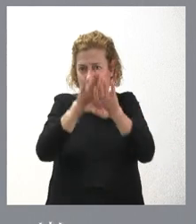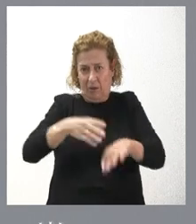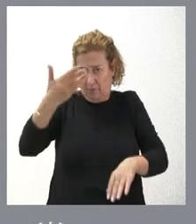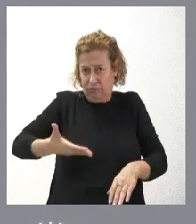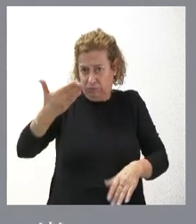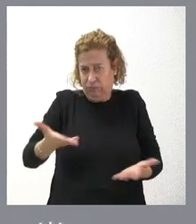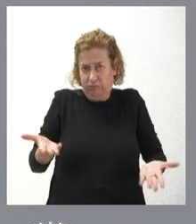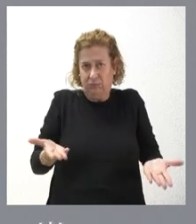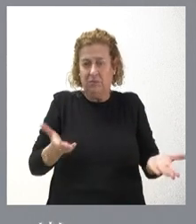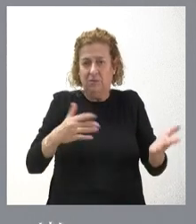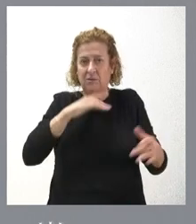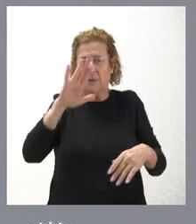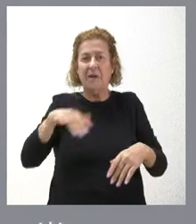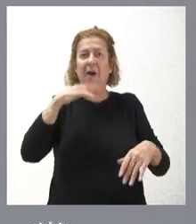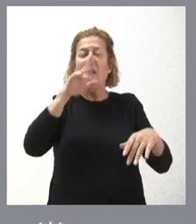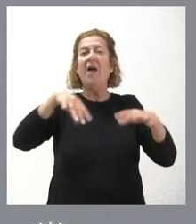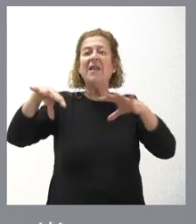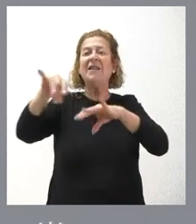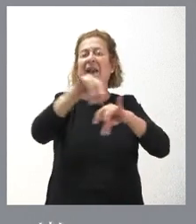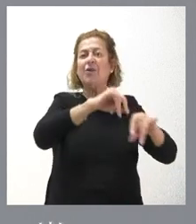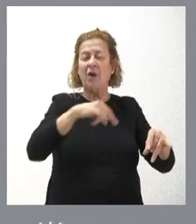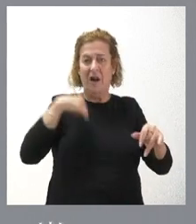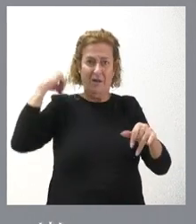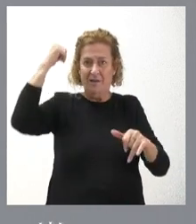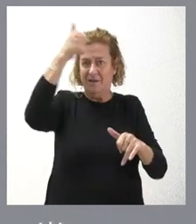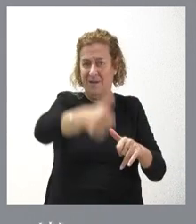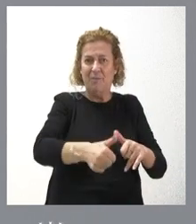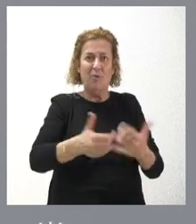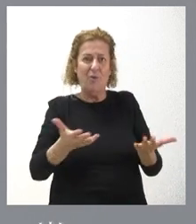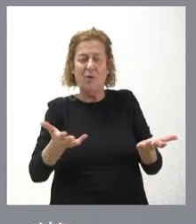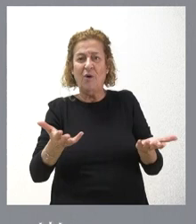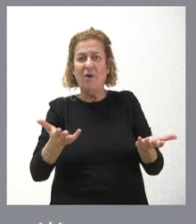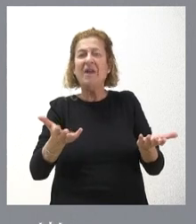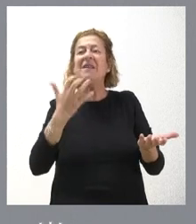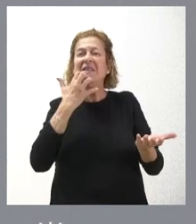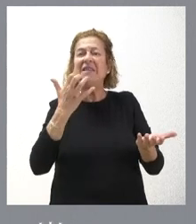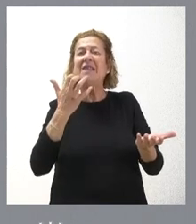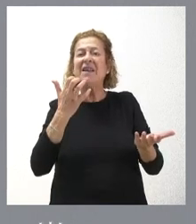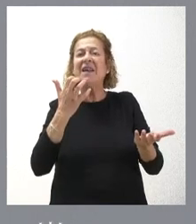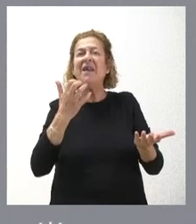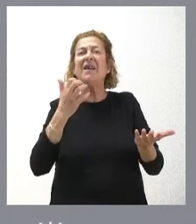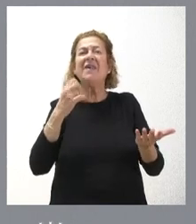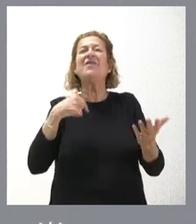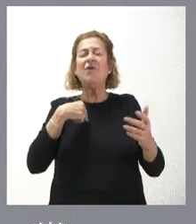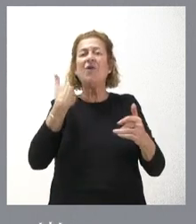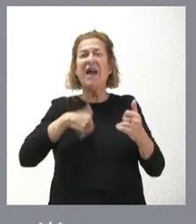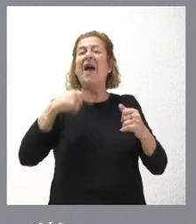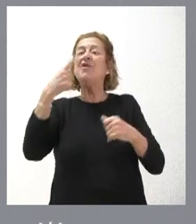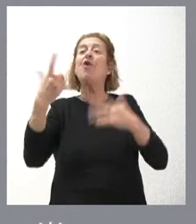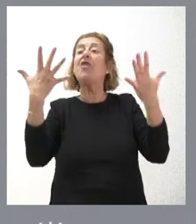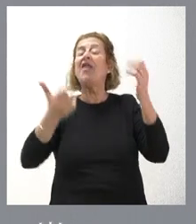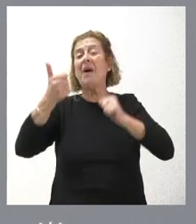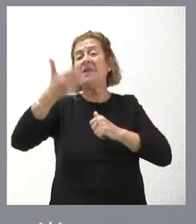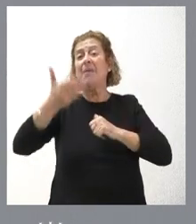cohesión territorial en todo este tiempo yo creo que es el asunto central sí que he señalado los 10 más importantes